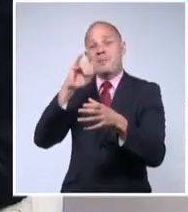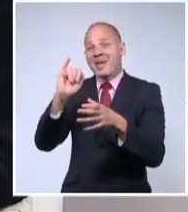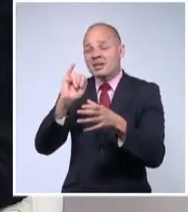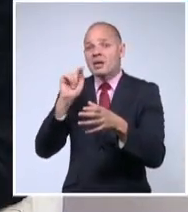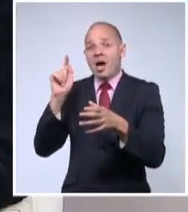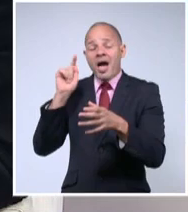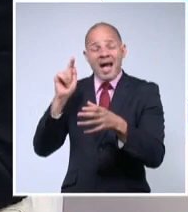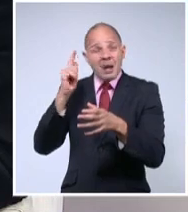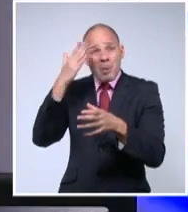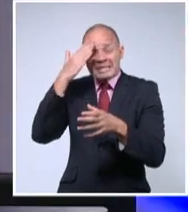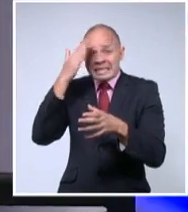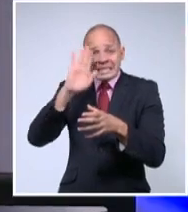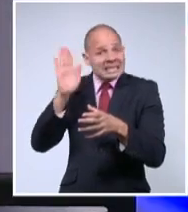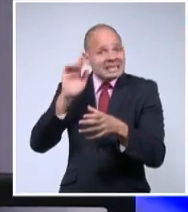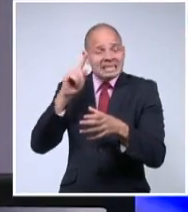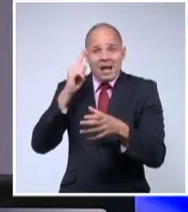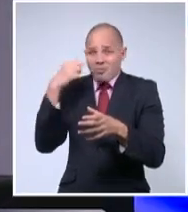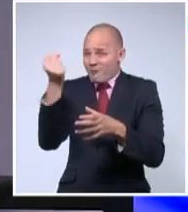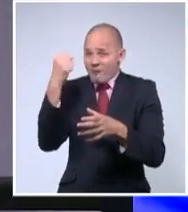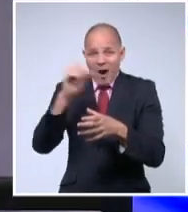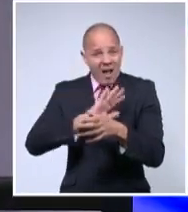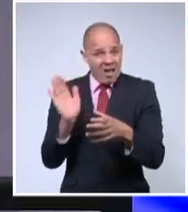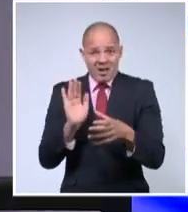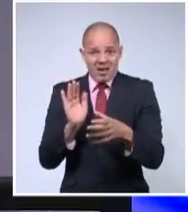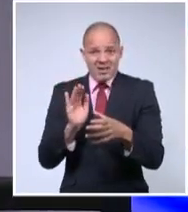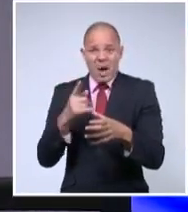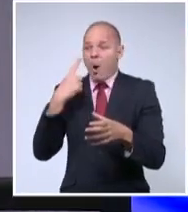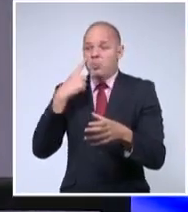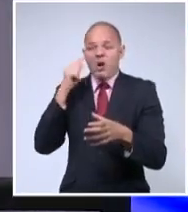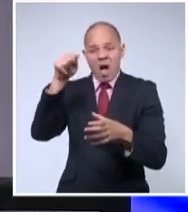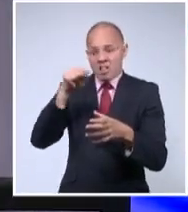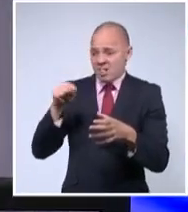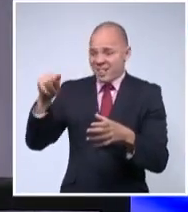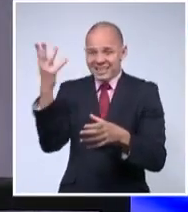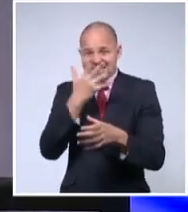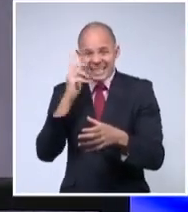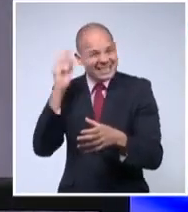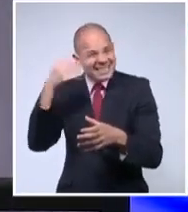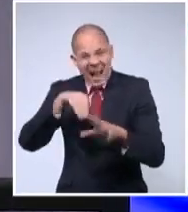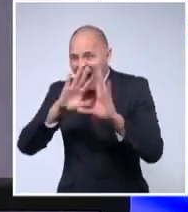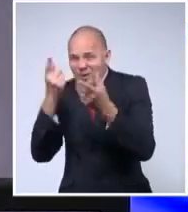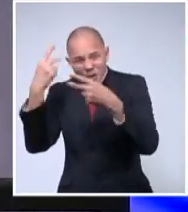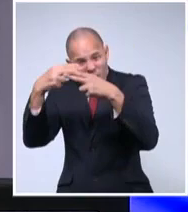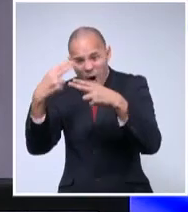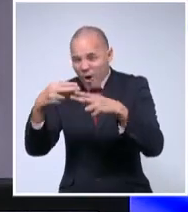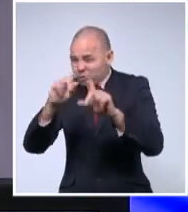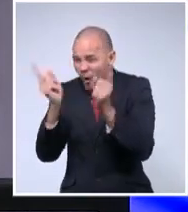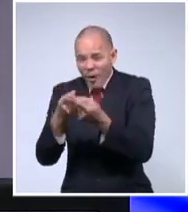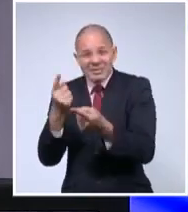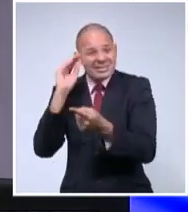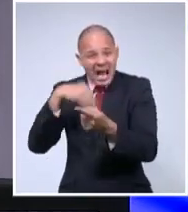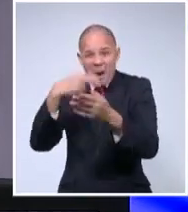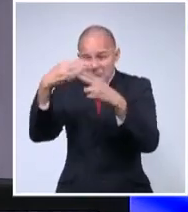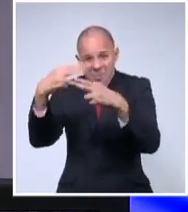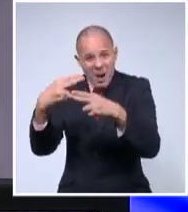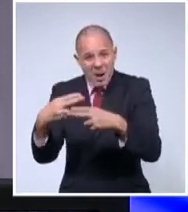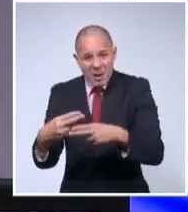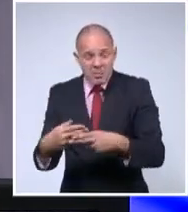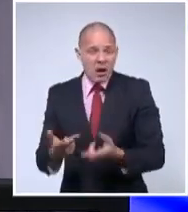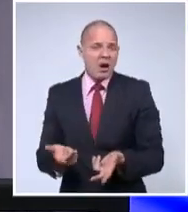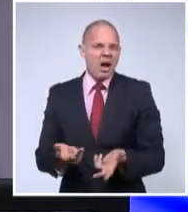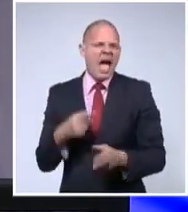conoce de individuos en Estados Unidos que están orientando y ofreciendo pago para que se cometan actos violentos